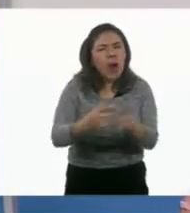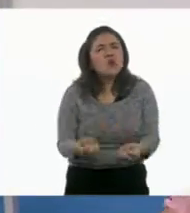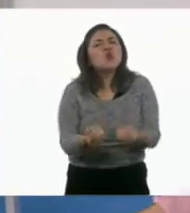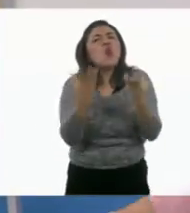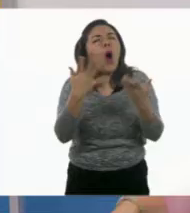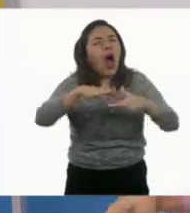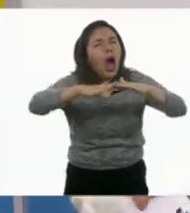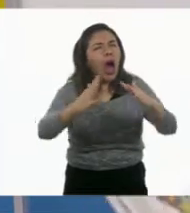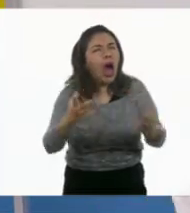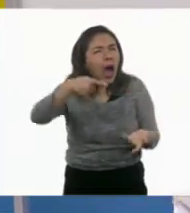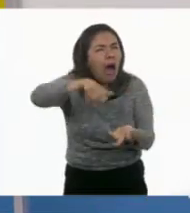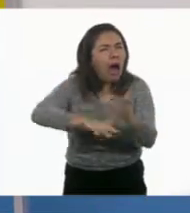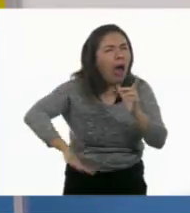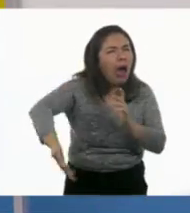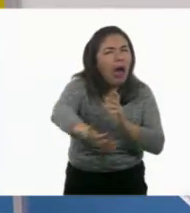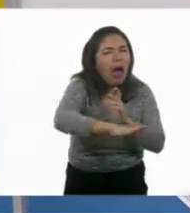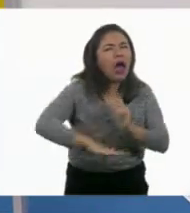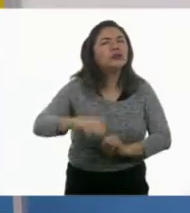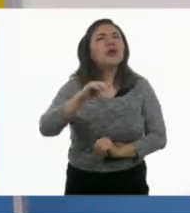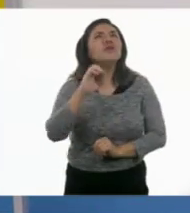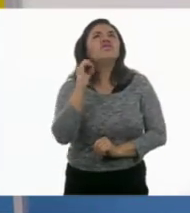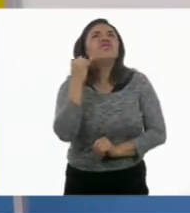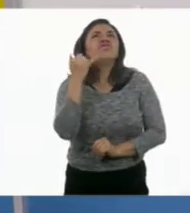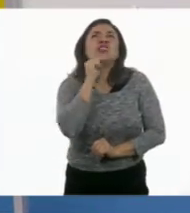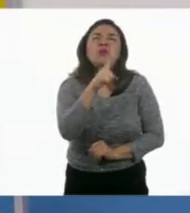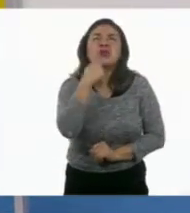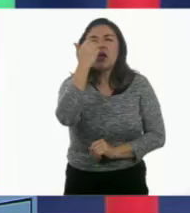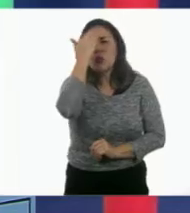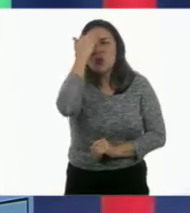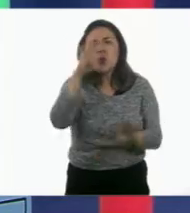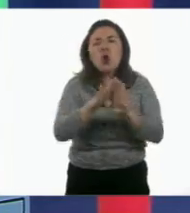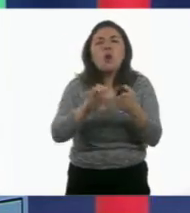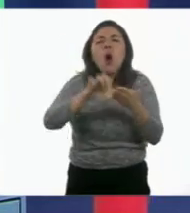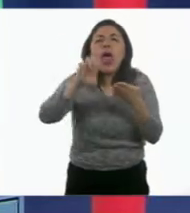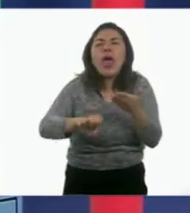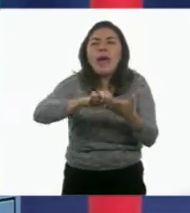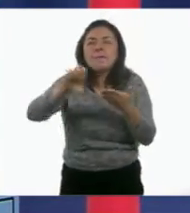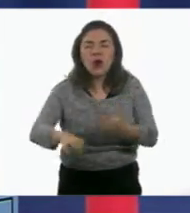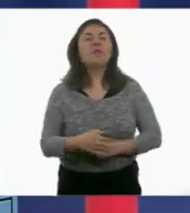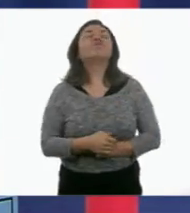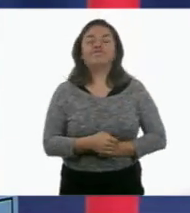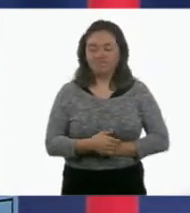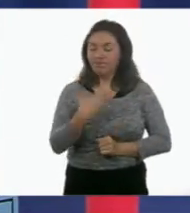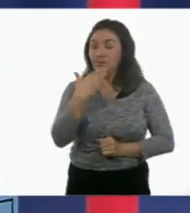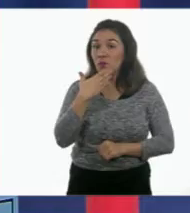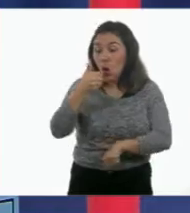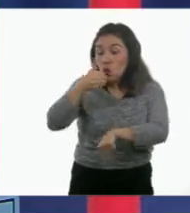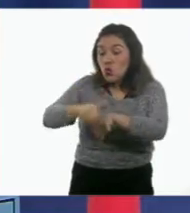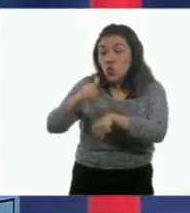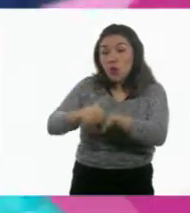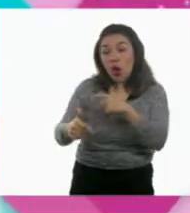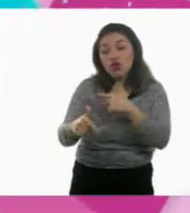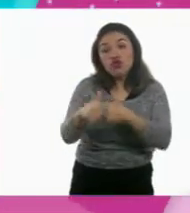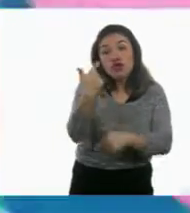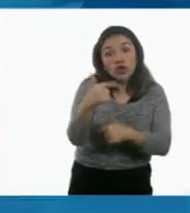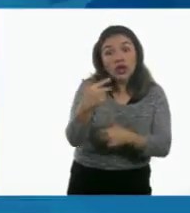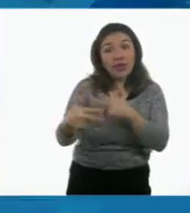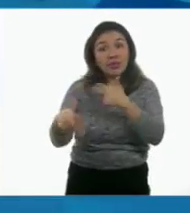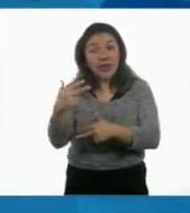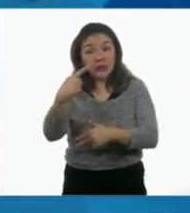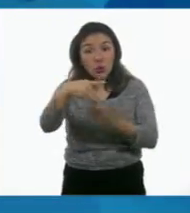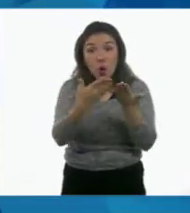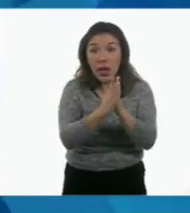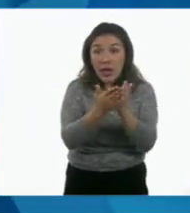o también me gustaría saber algunos ejemplos. Muy bien. Pues en la página número 12 y 13 de tu libro